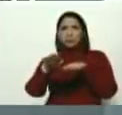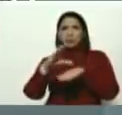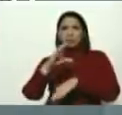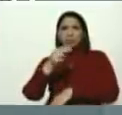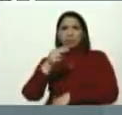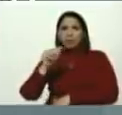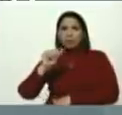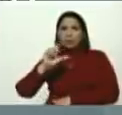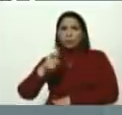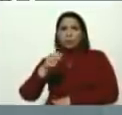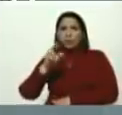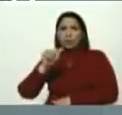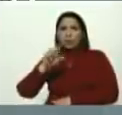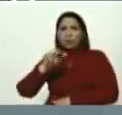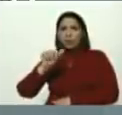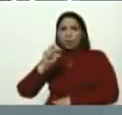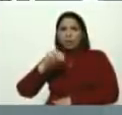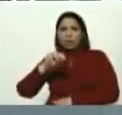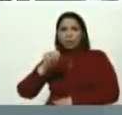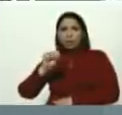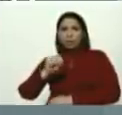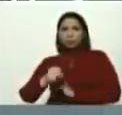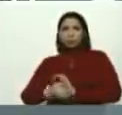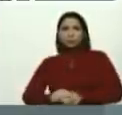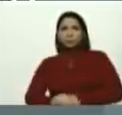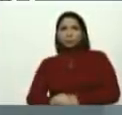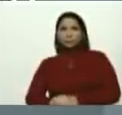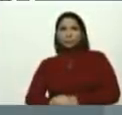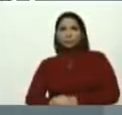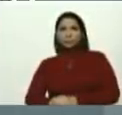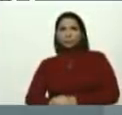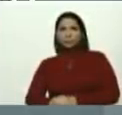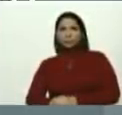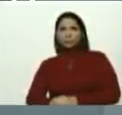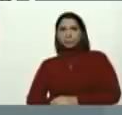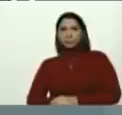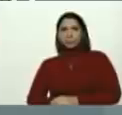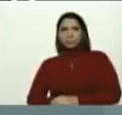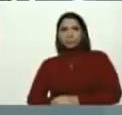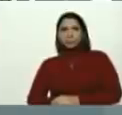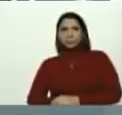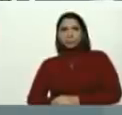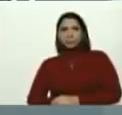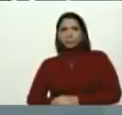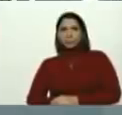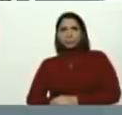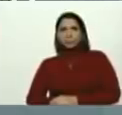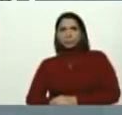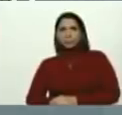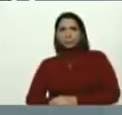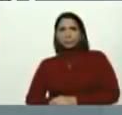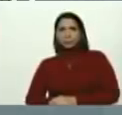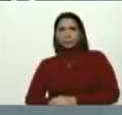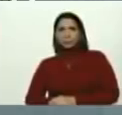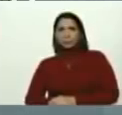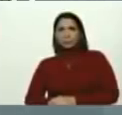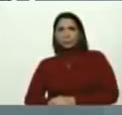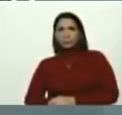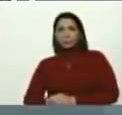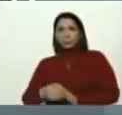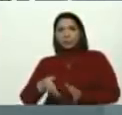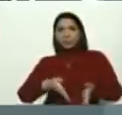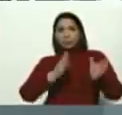quedaron los restos, por ahí están en autocine Los Chaguaramos. Y los